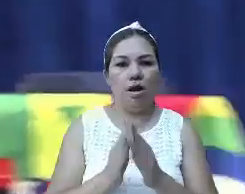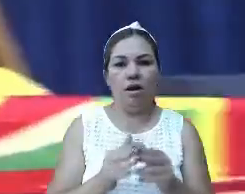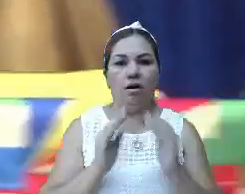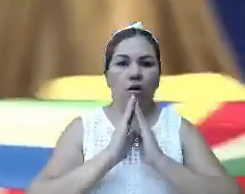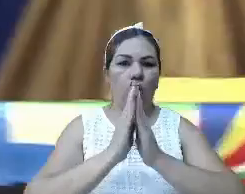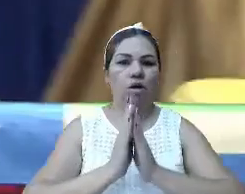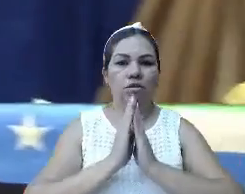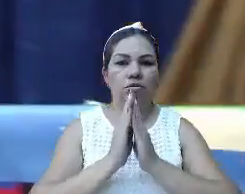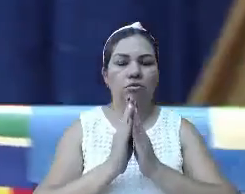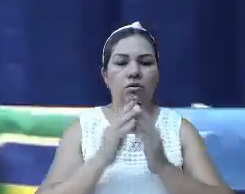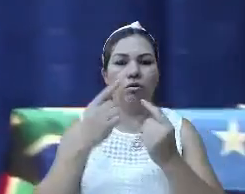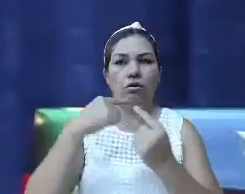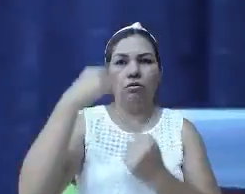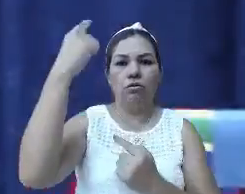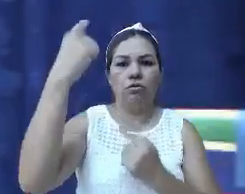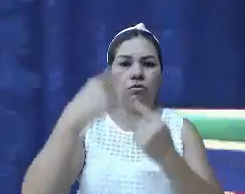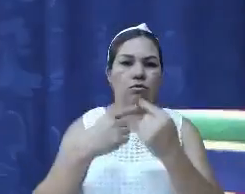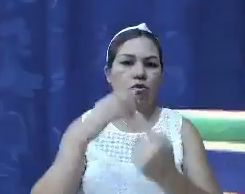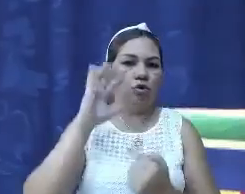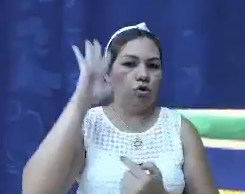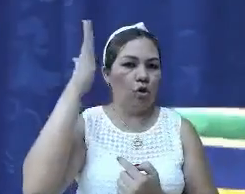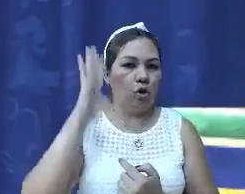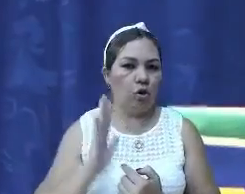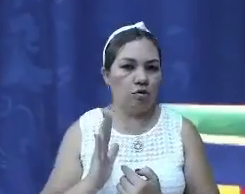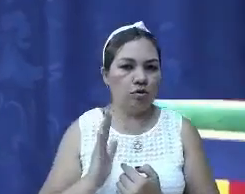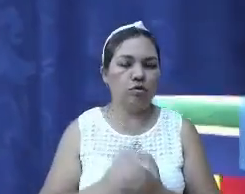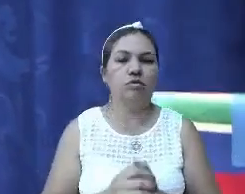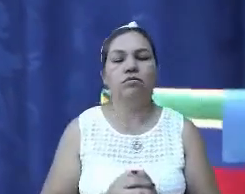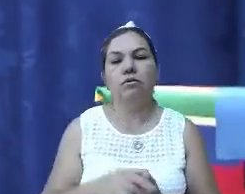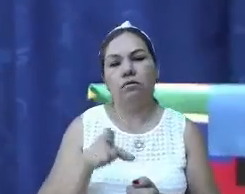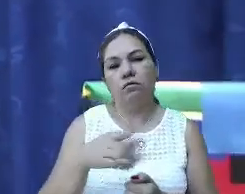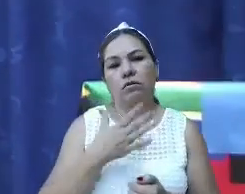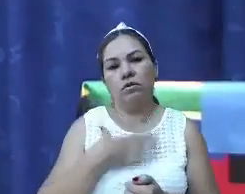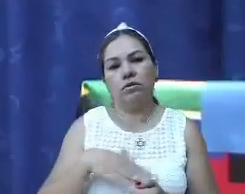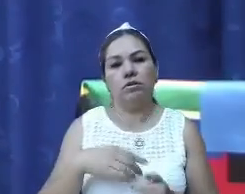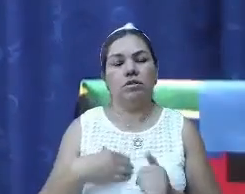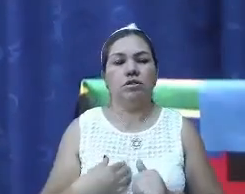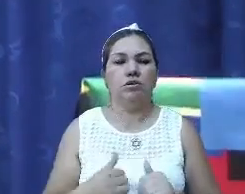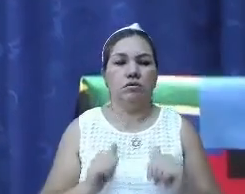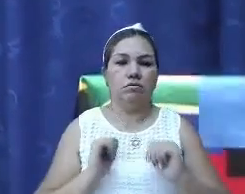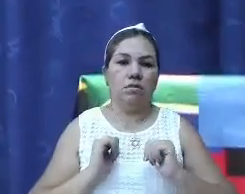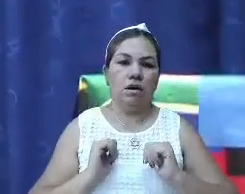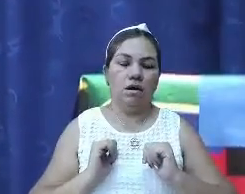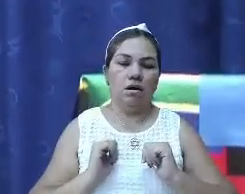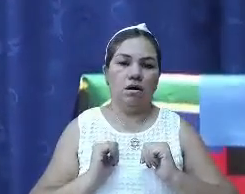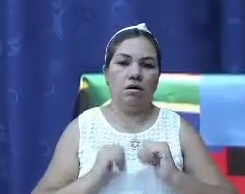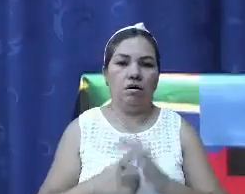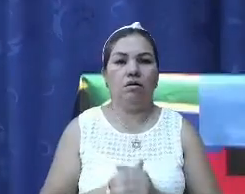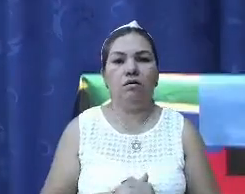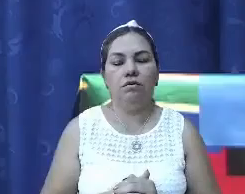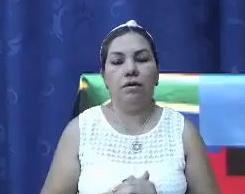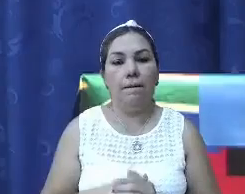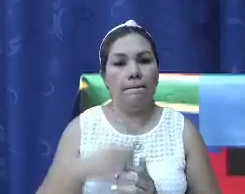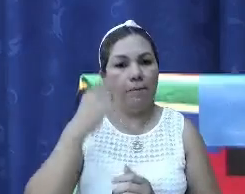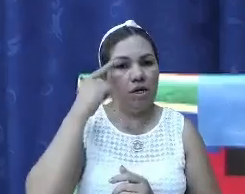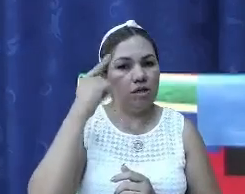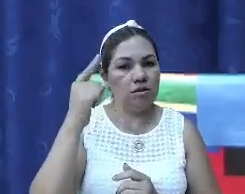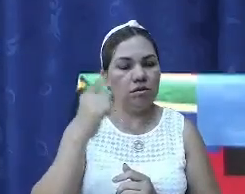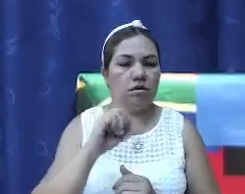de un hombre, de una iglesia, nada. Entonces, ¿qué pasa? Como estás estático y pensás que eso es santidad,